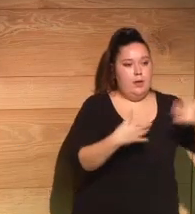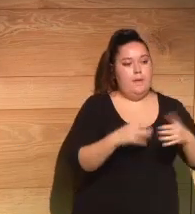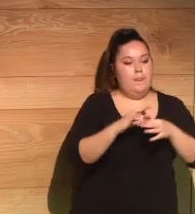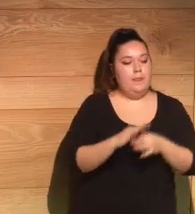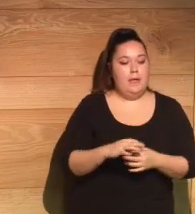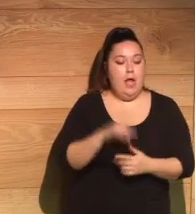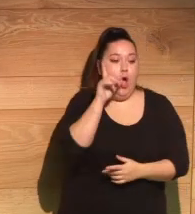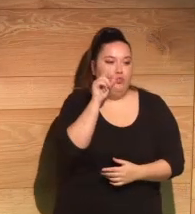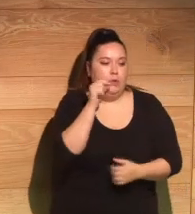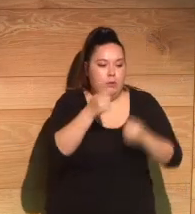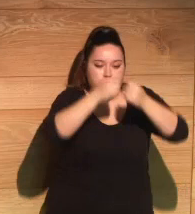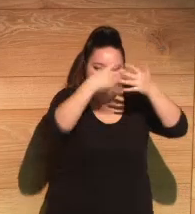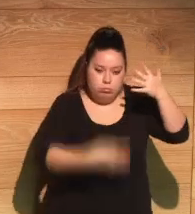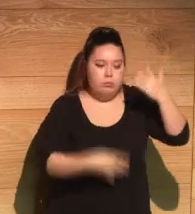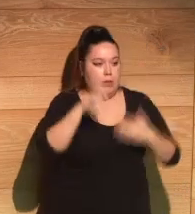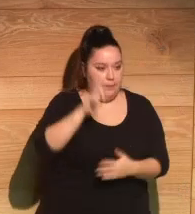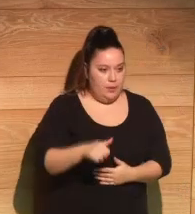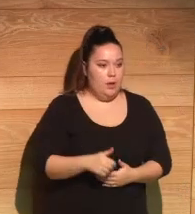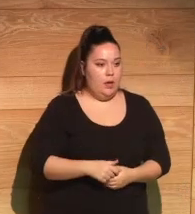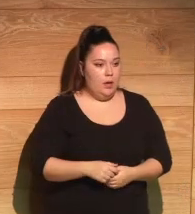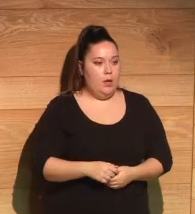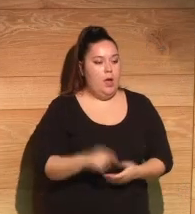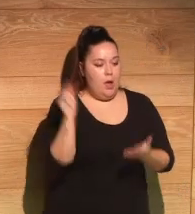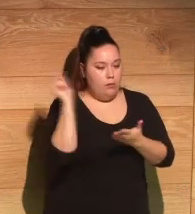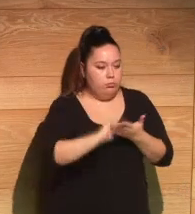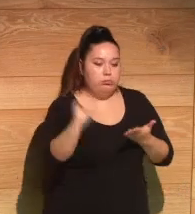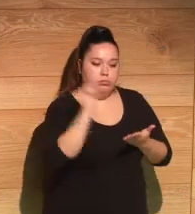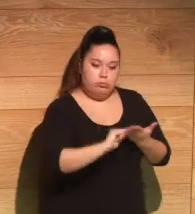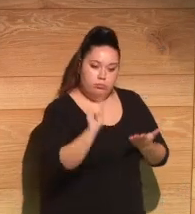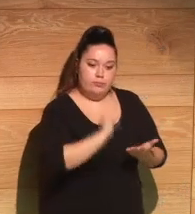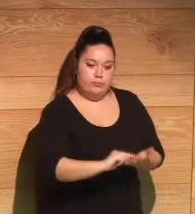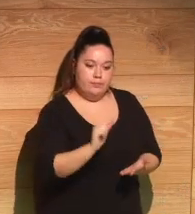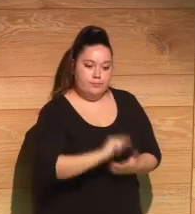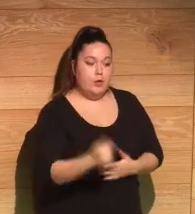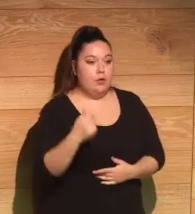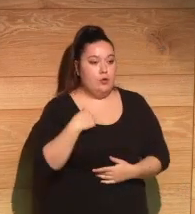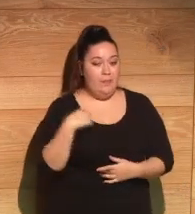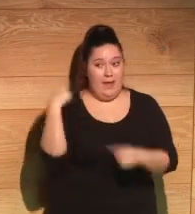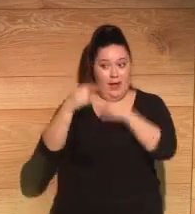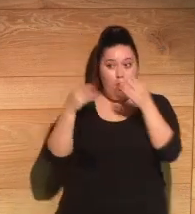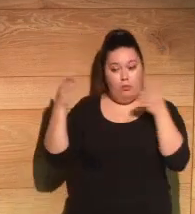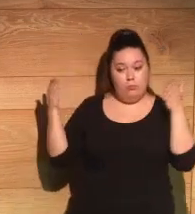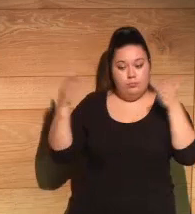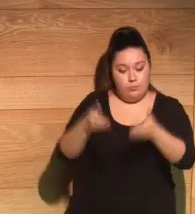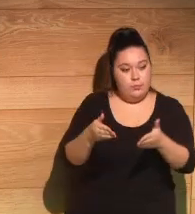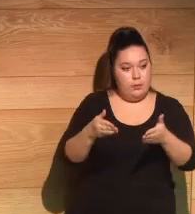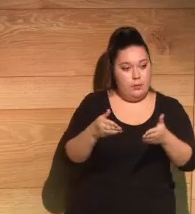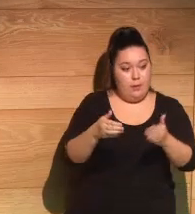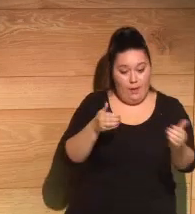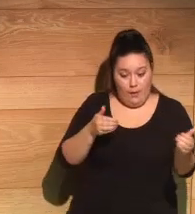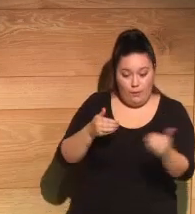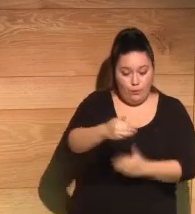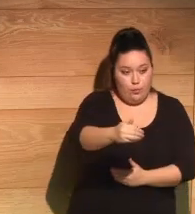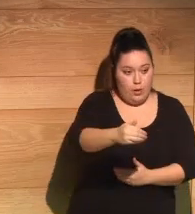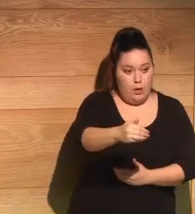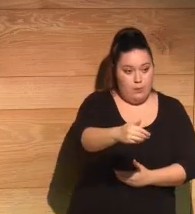etcétera. Y sí, y es lo que diría. Y la generación a la que yo me dijo, que es la inmediatamente siguiente, me